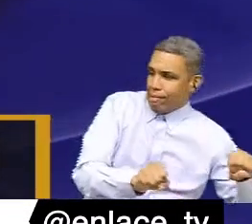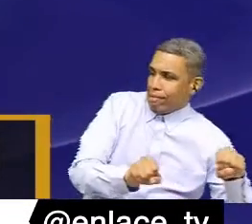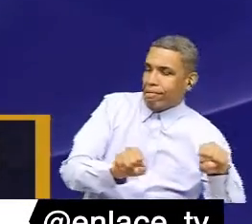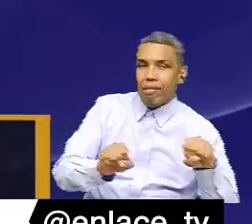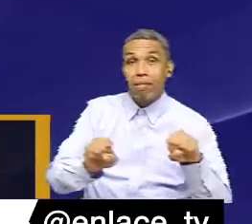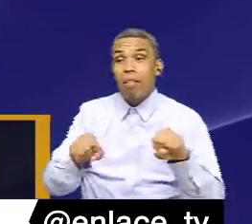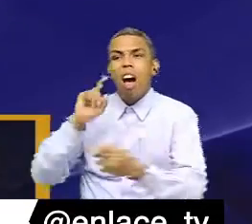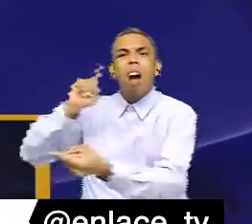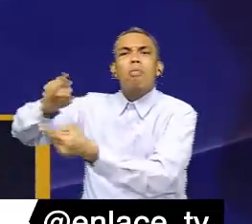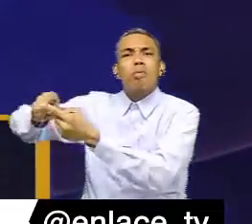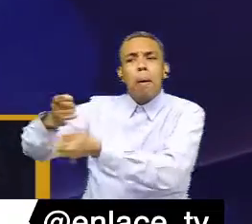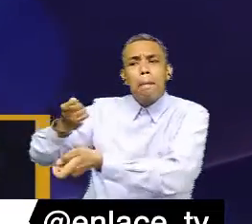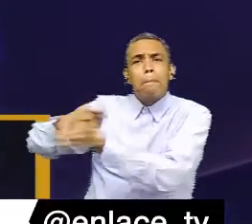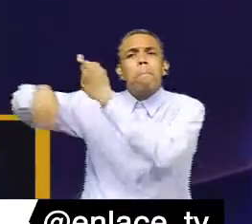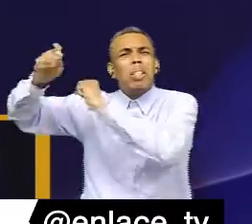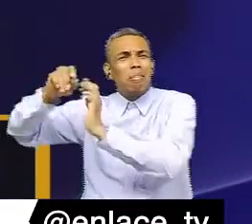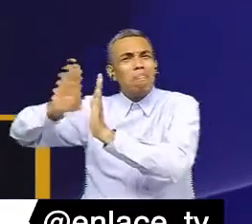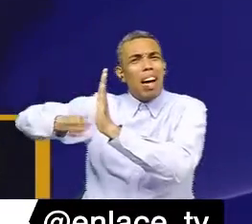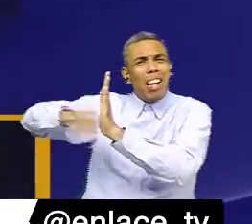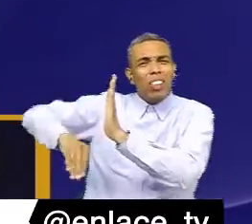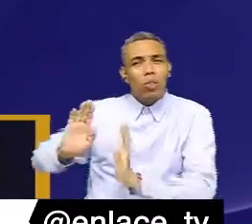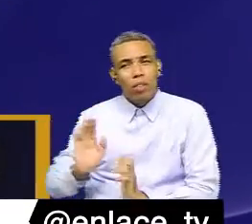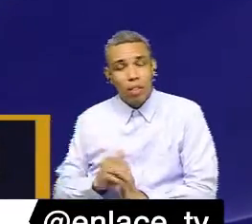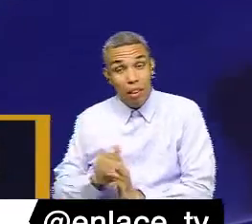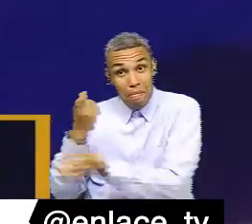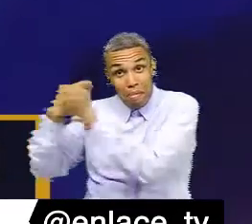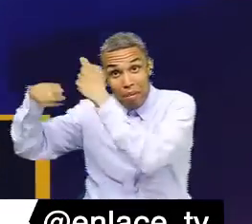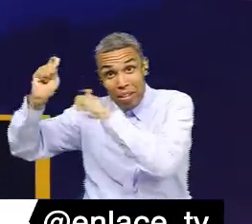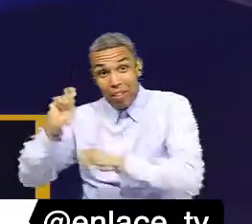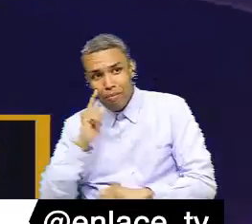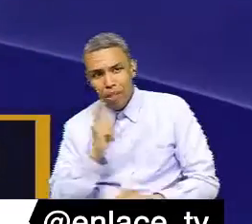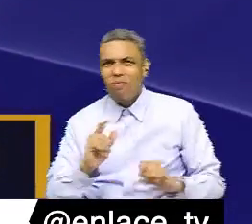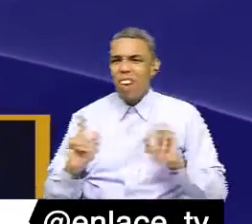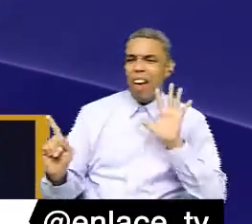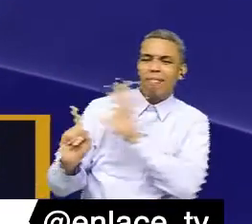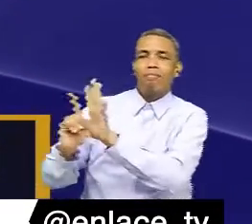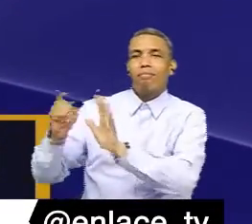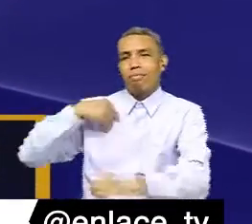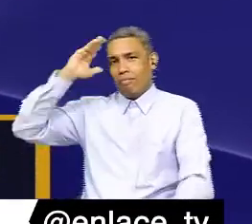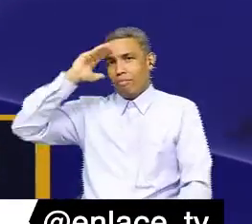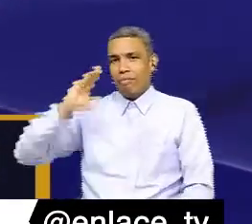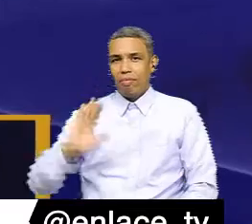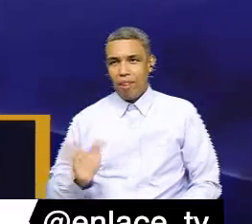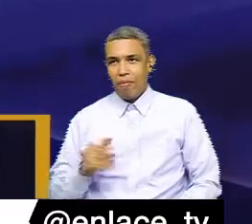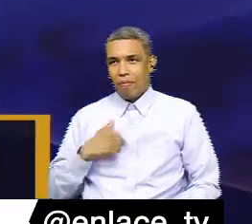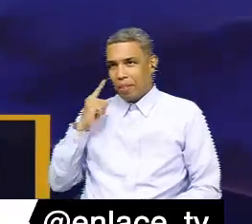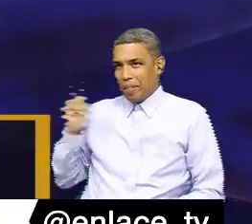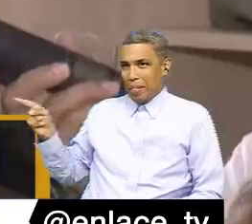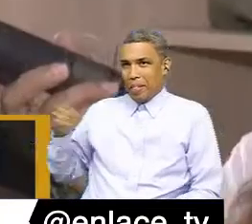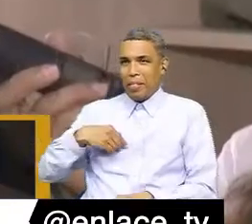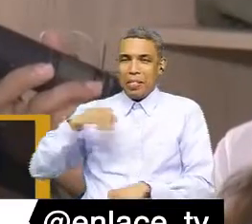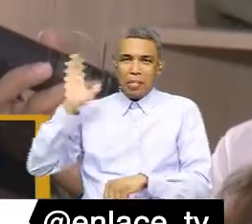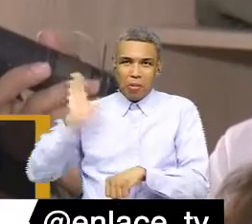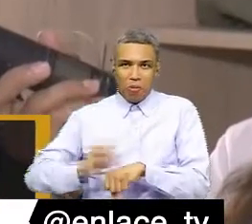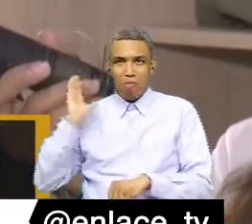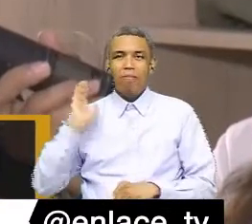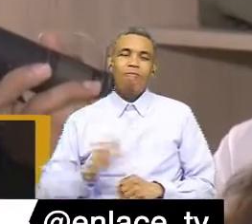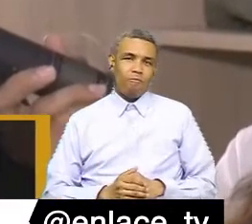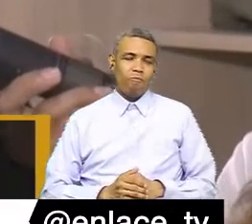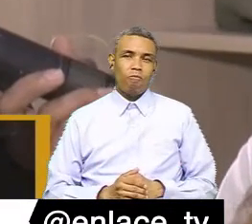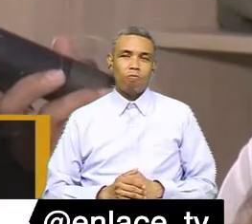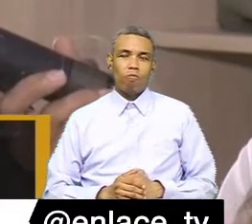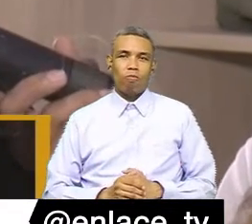allí estamos trabajando ya con publicidad judicial estamos ya pues esperando otras informaciones estamos recibiendo de la misma ciudadanía lo